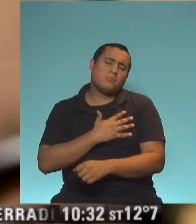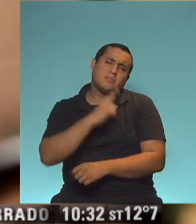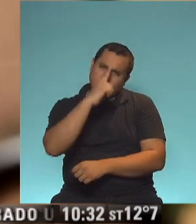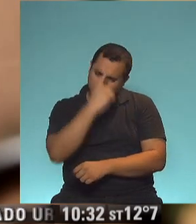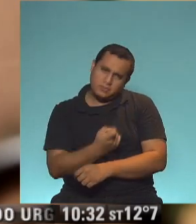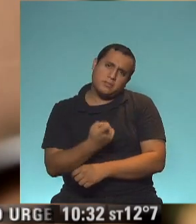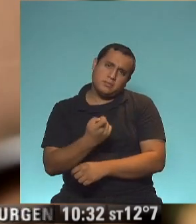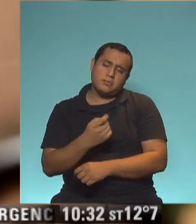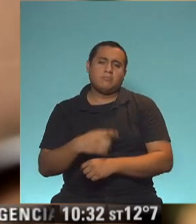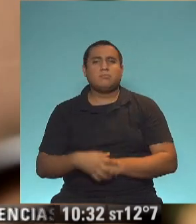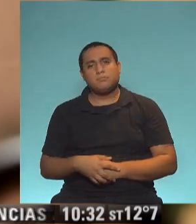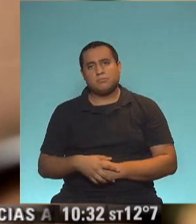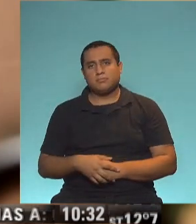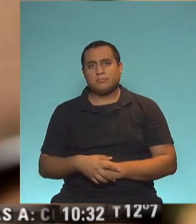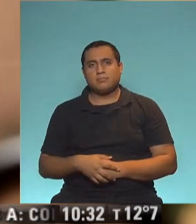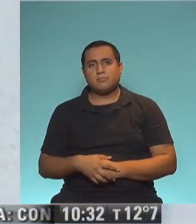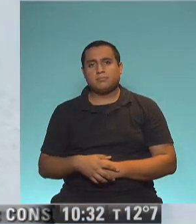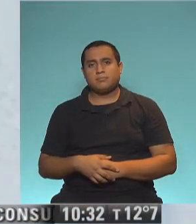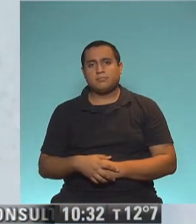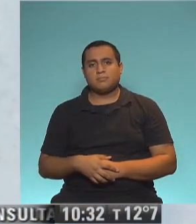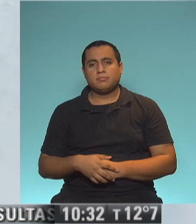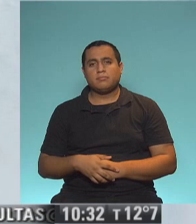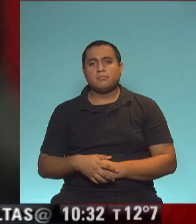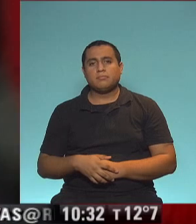Me pone triste que se me rompa un juguete.